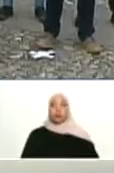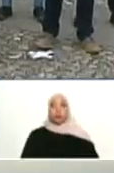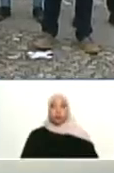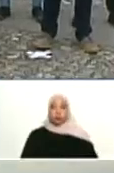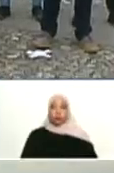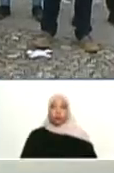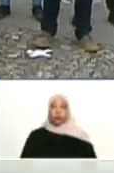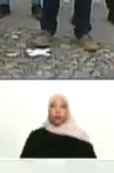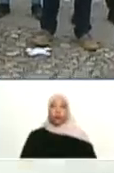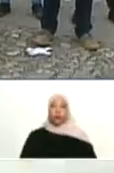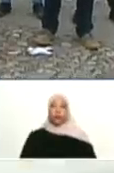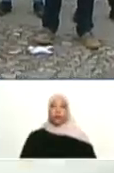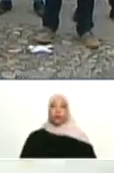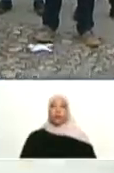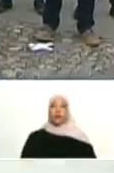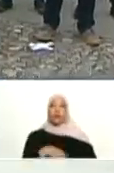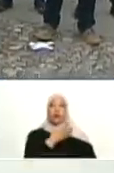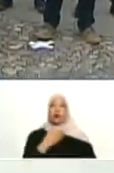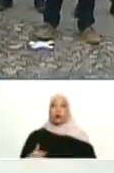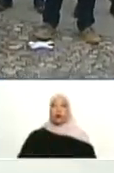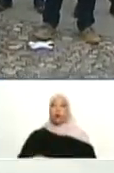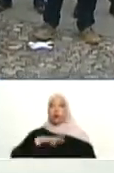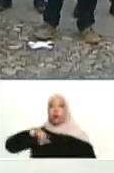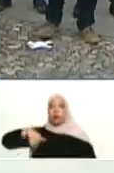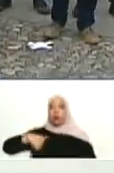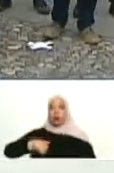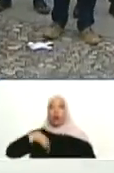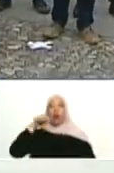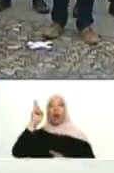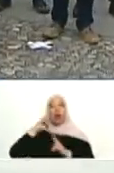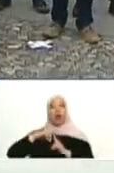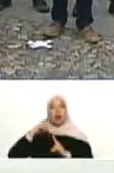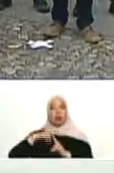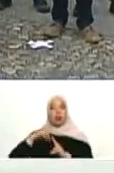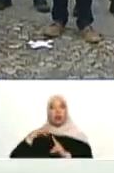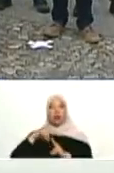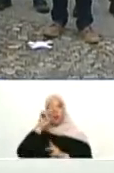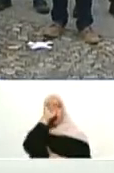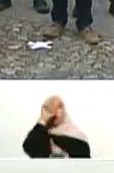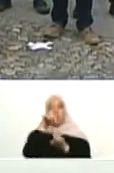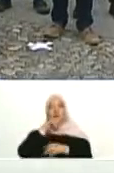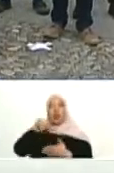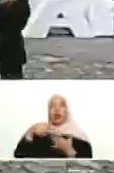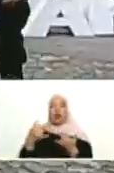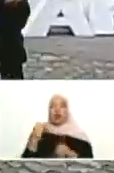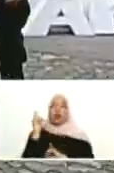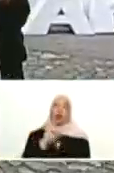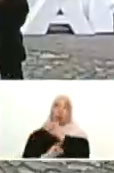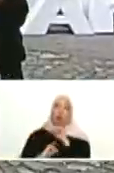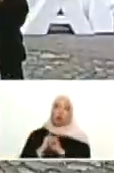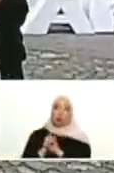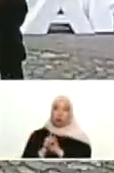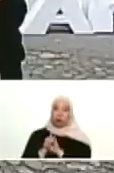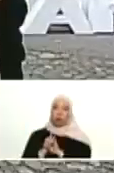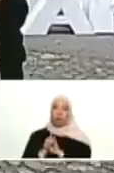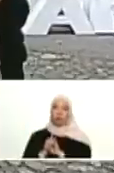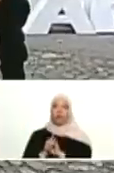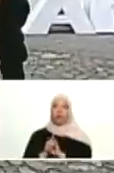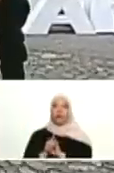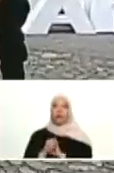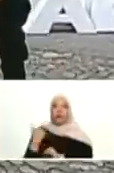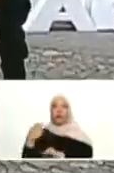Freddy Bernal. Sí, presidente, ese es nuestro eslogan. Táchira, destino turístico nacional e internacional. Cuando allí